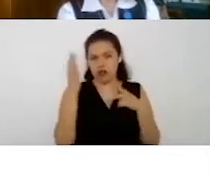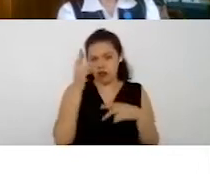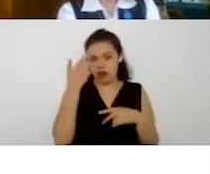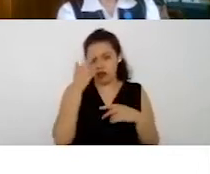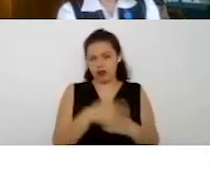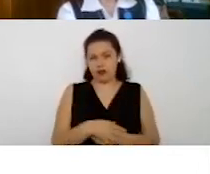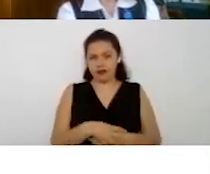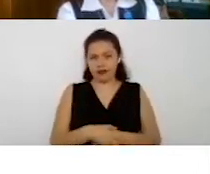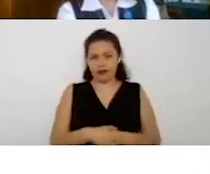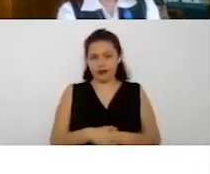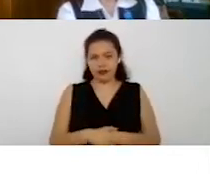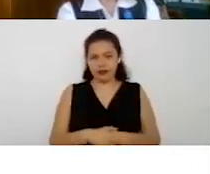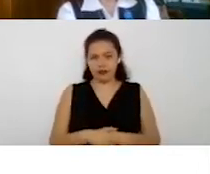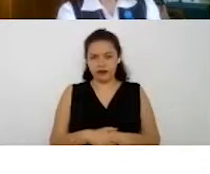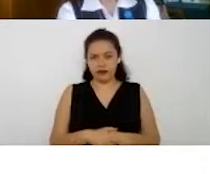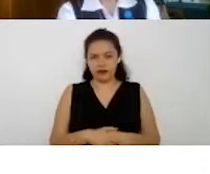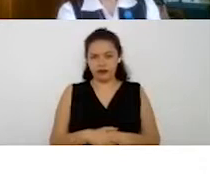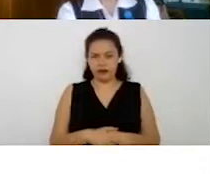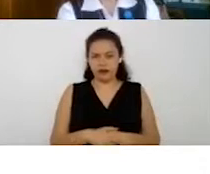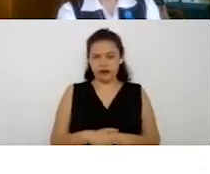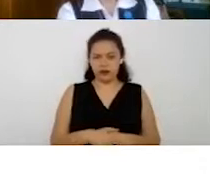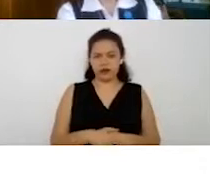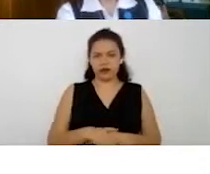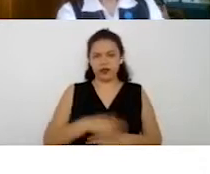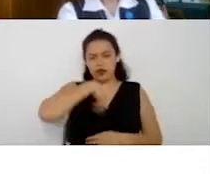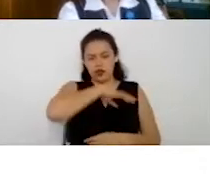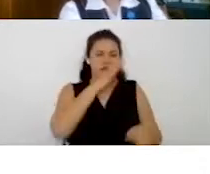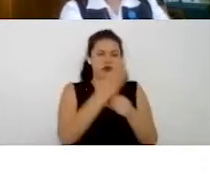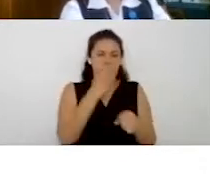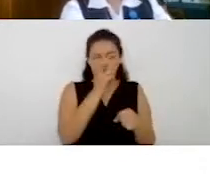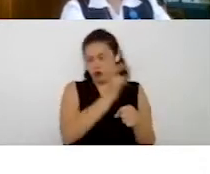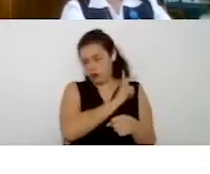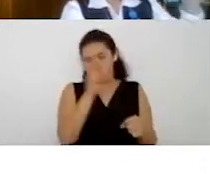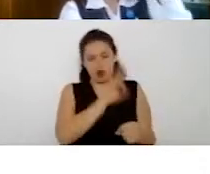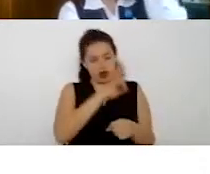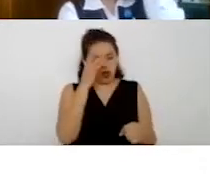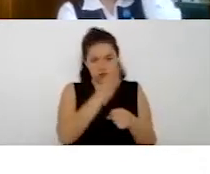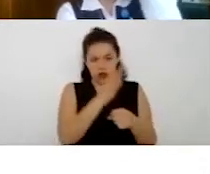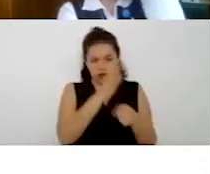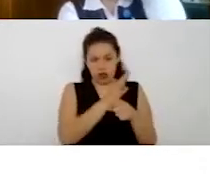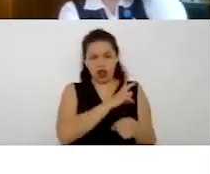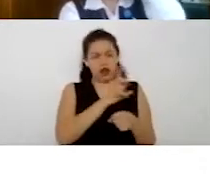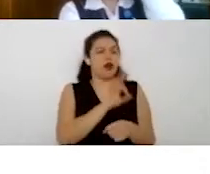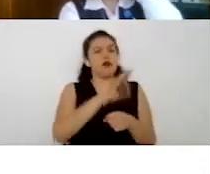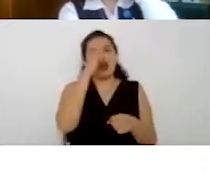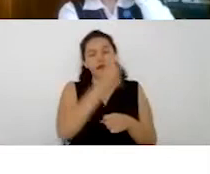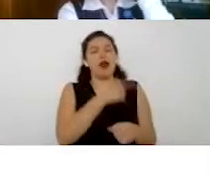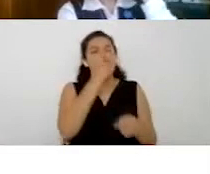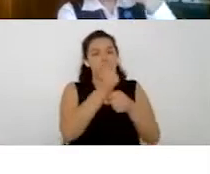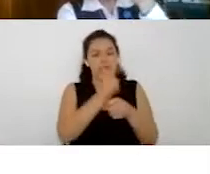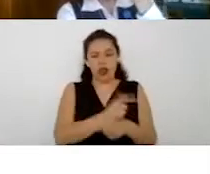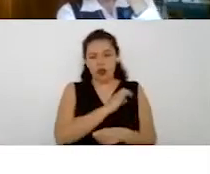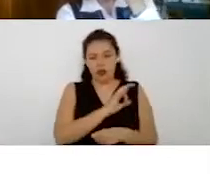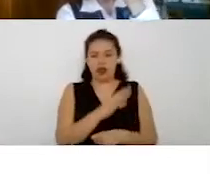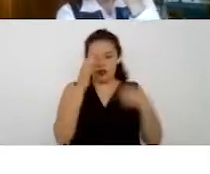Si tiene ¿Cómo nosotros podríamos identificar? Bueno, yo recuerdo que comentó revisar si